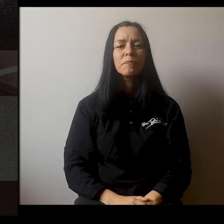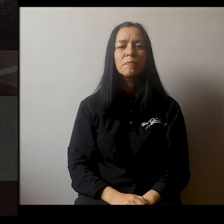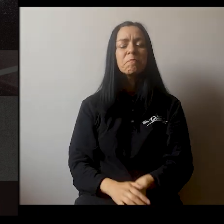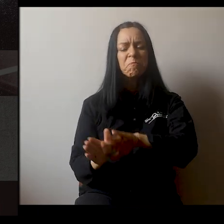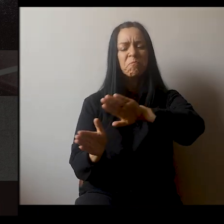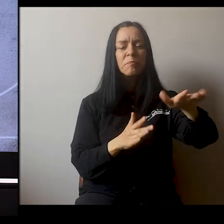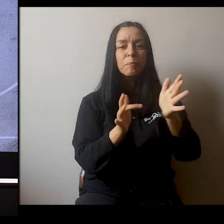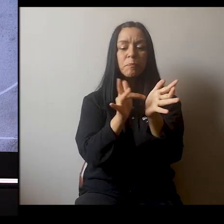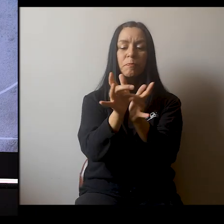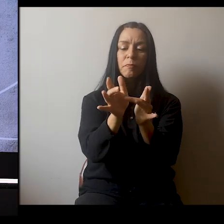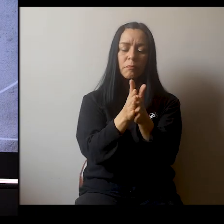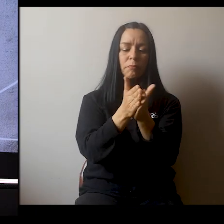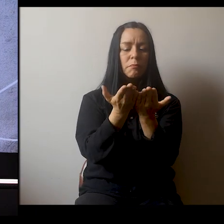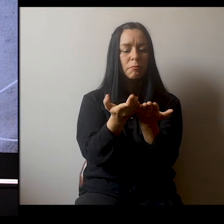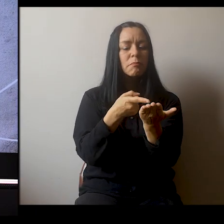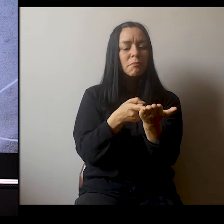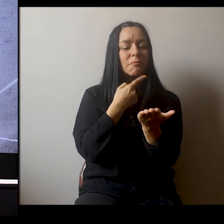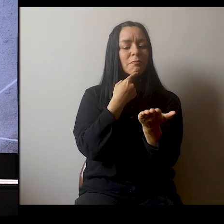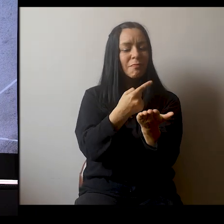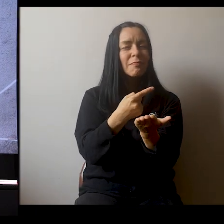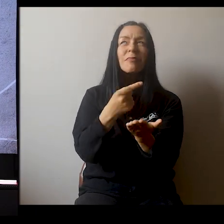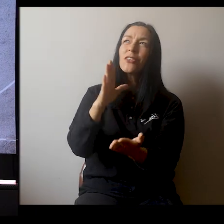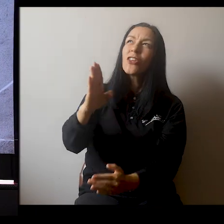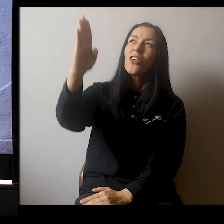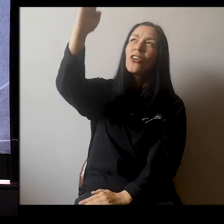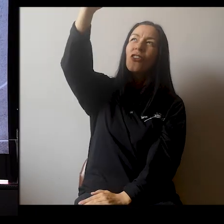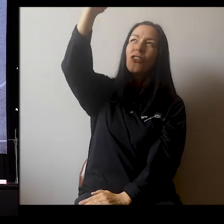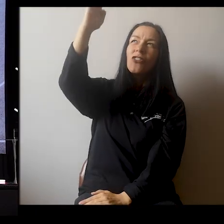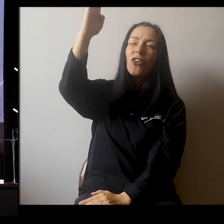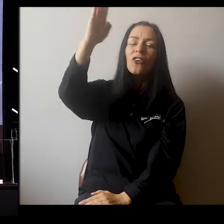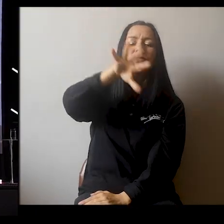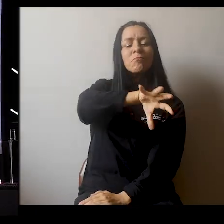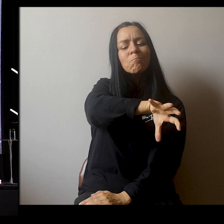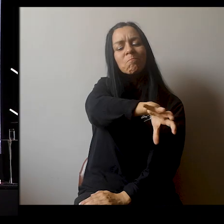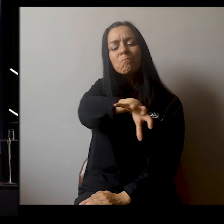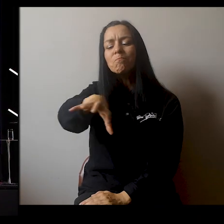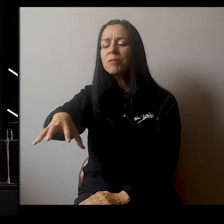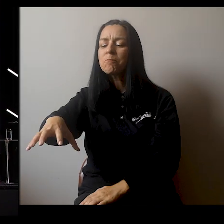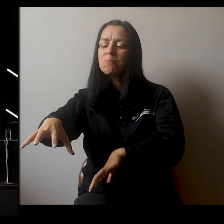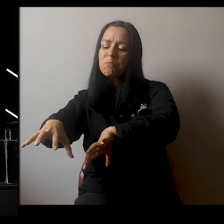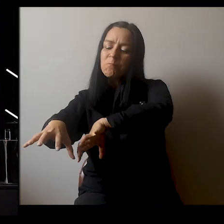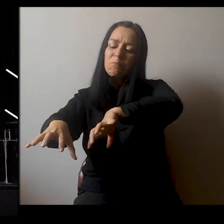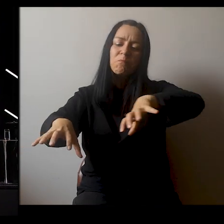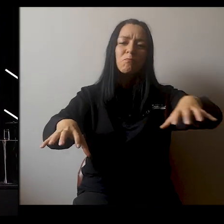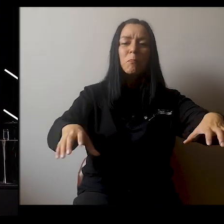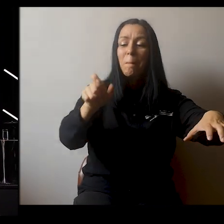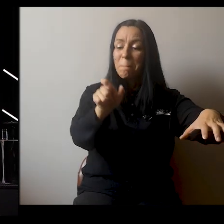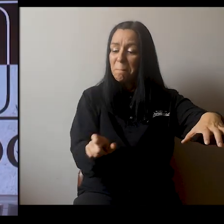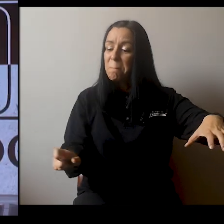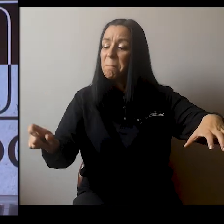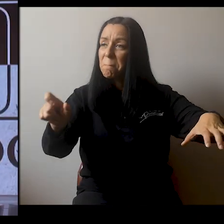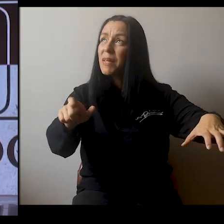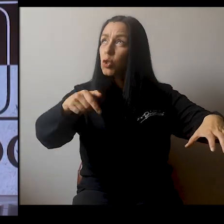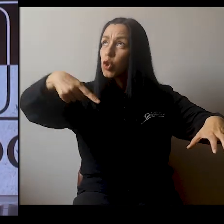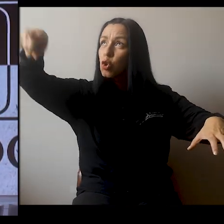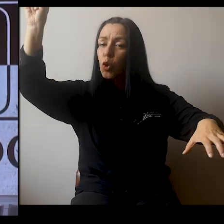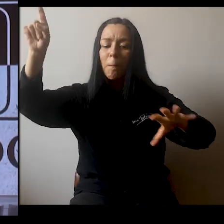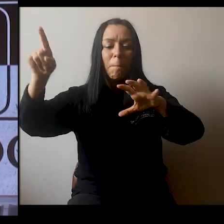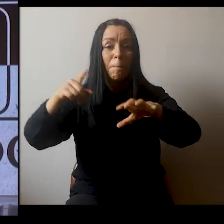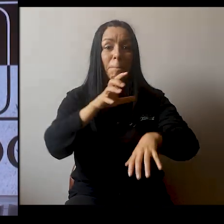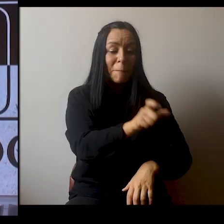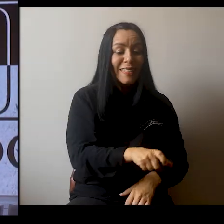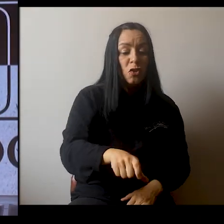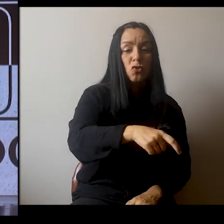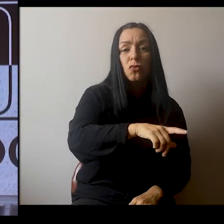merecido. En la Biblia yo veo que Dios hace una diferencia entre su pueblo y los que no lo